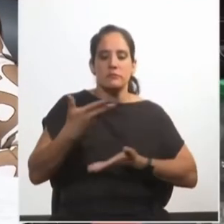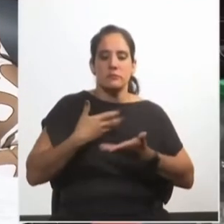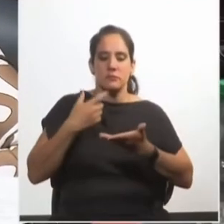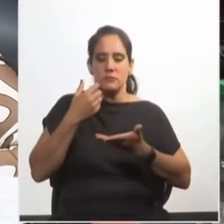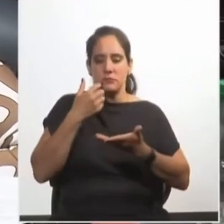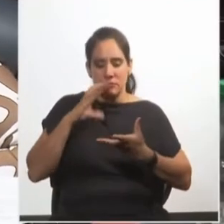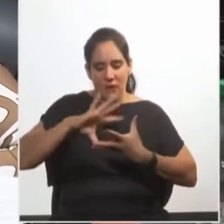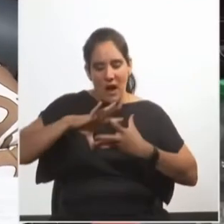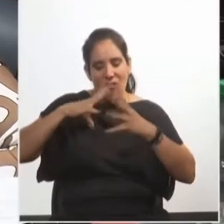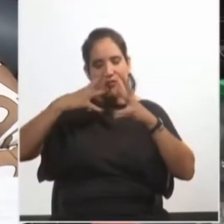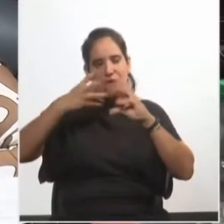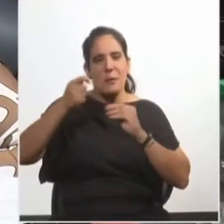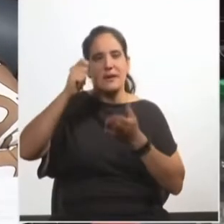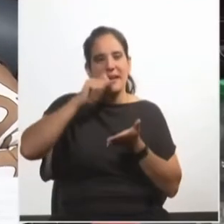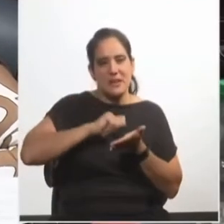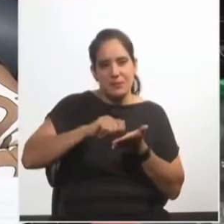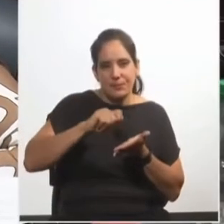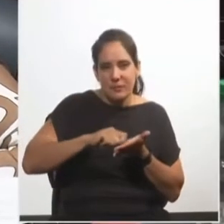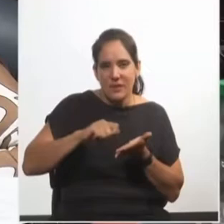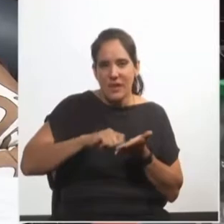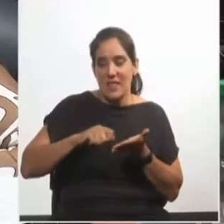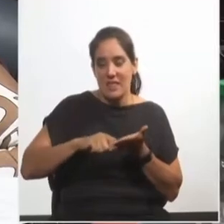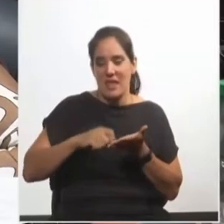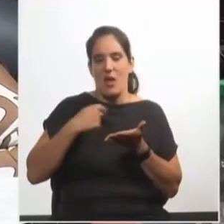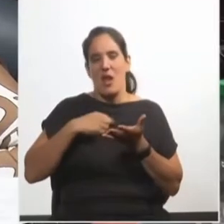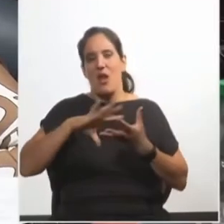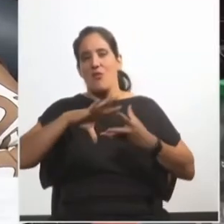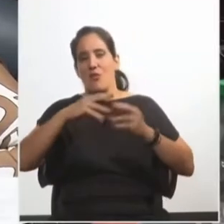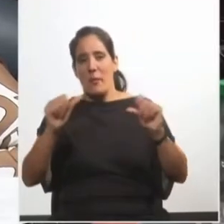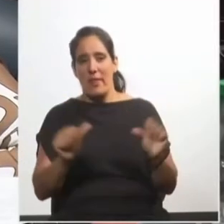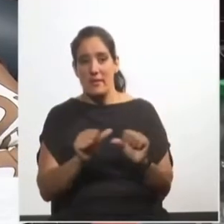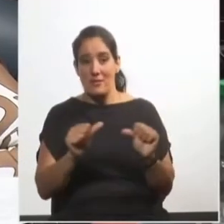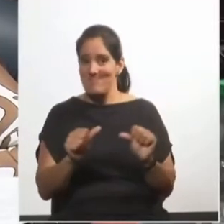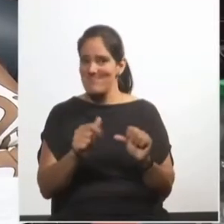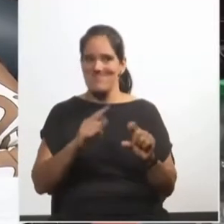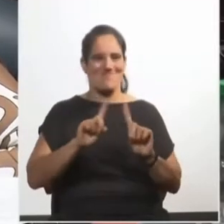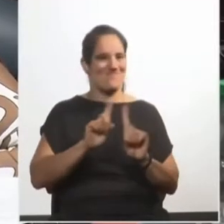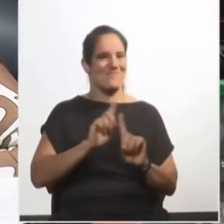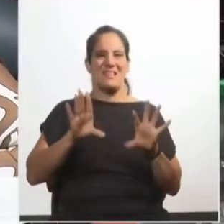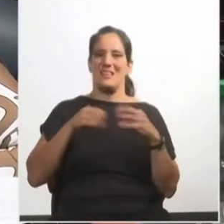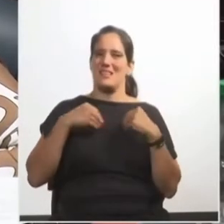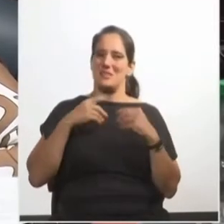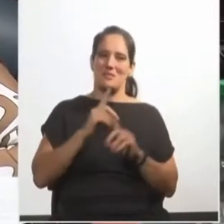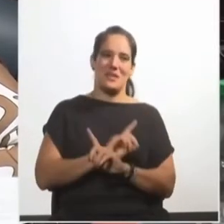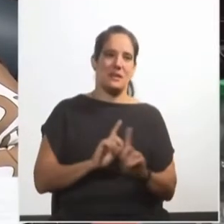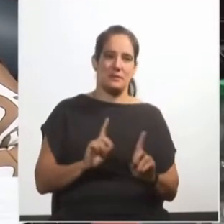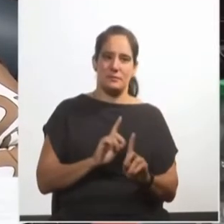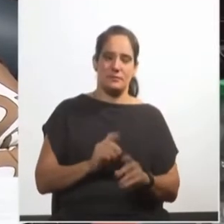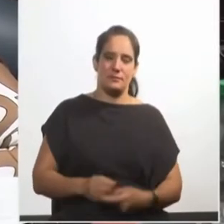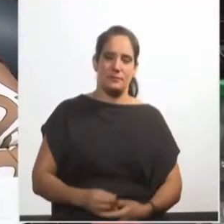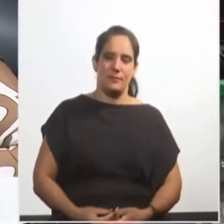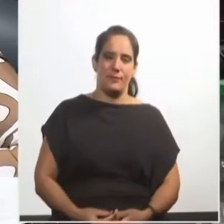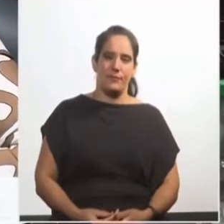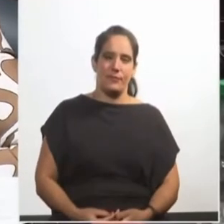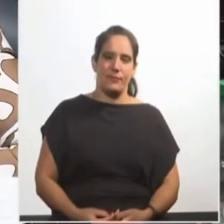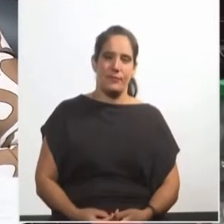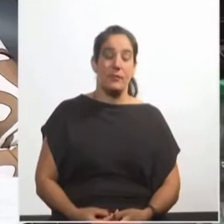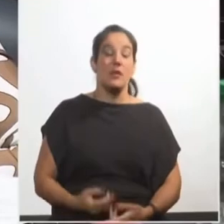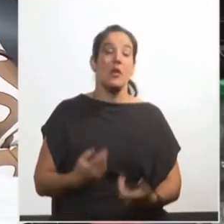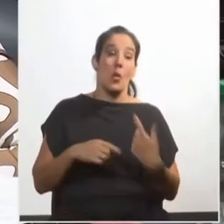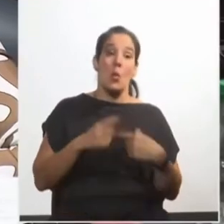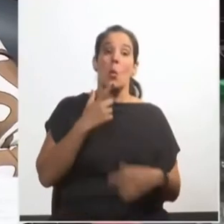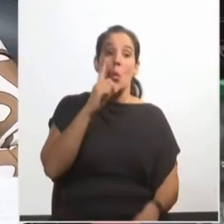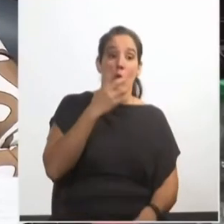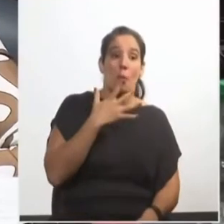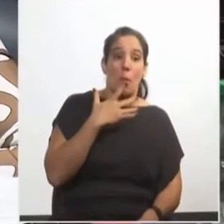pero dada la forma en que han quedado instrumentados en este proyecto, tampoco los podemos acompañar. Uno de ellos